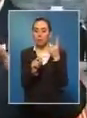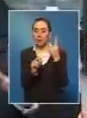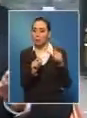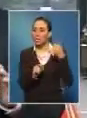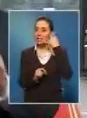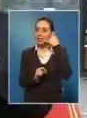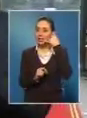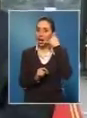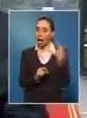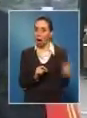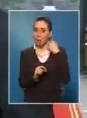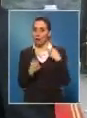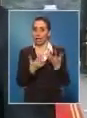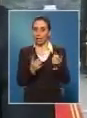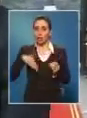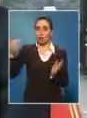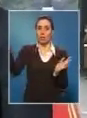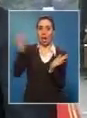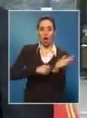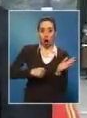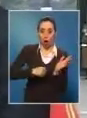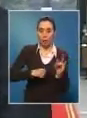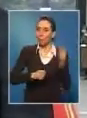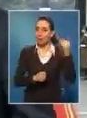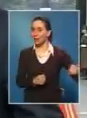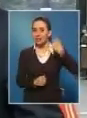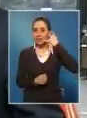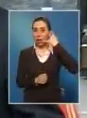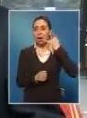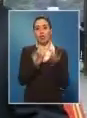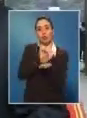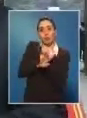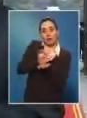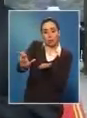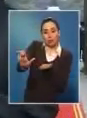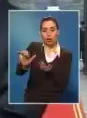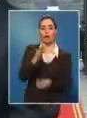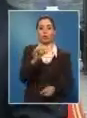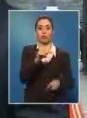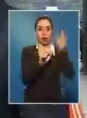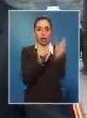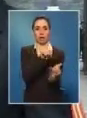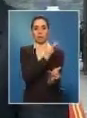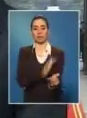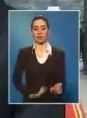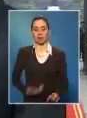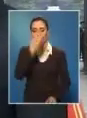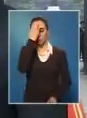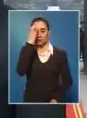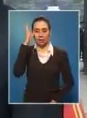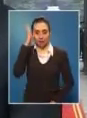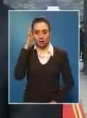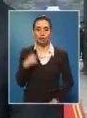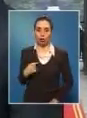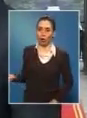que recibí después del golpe de Estado condenándolo fue de la presidenta Michelle Bachelet.